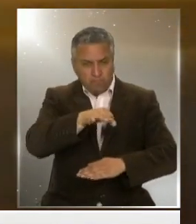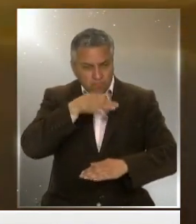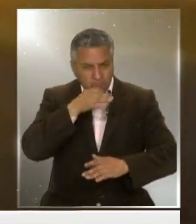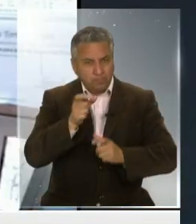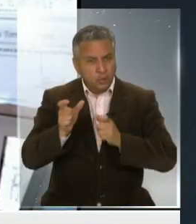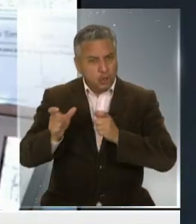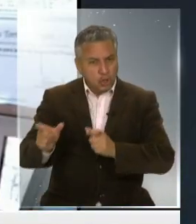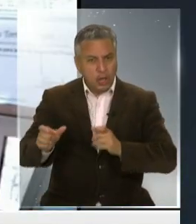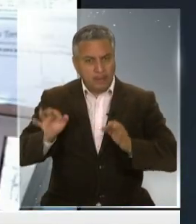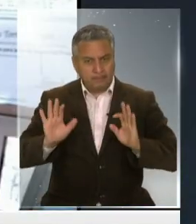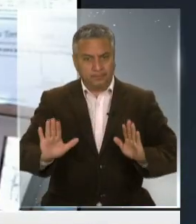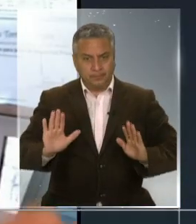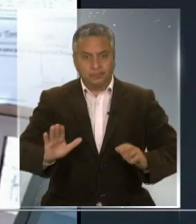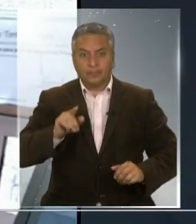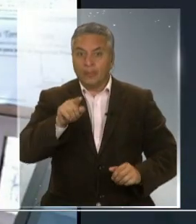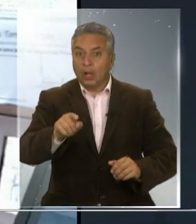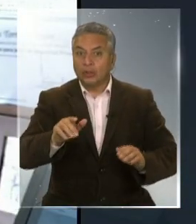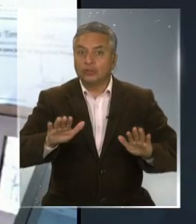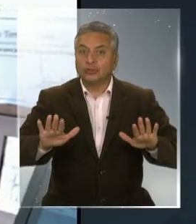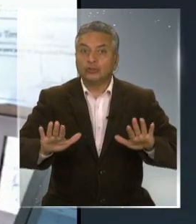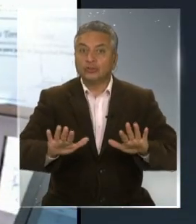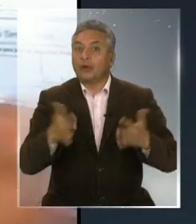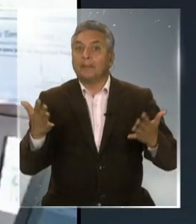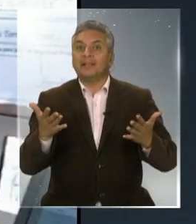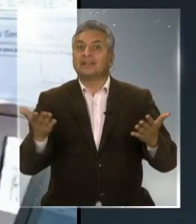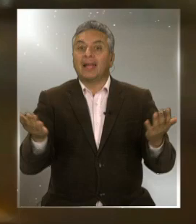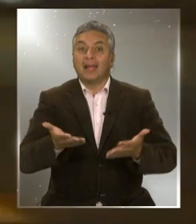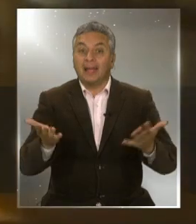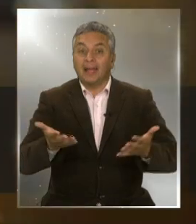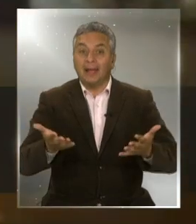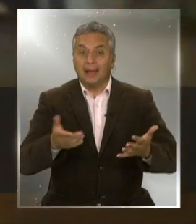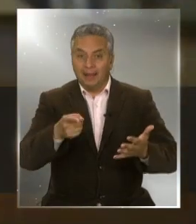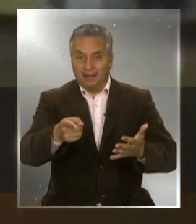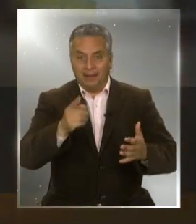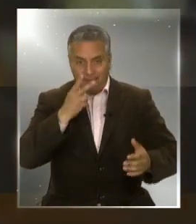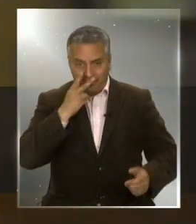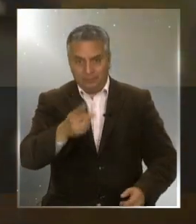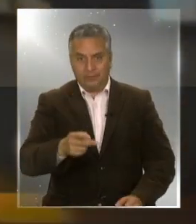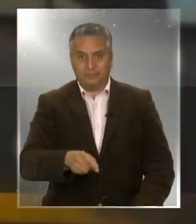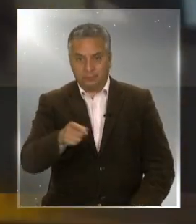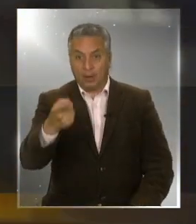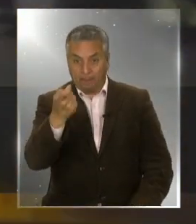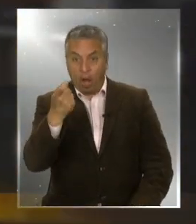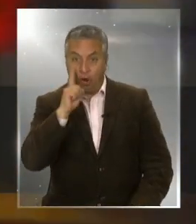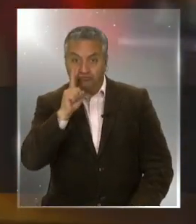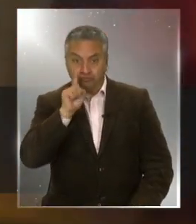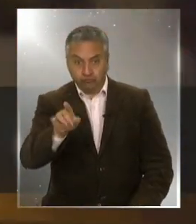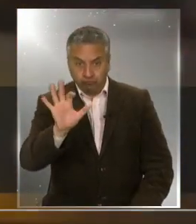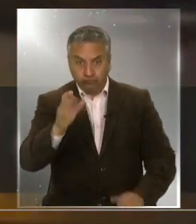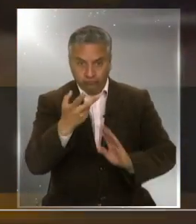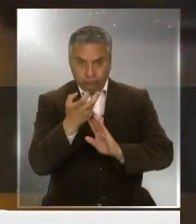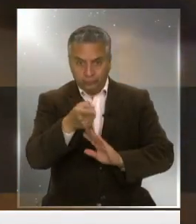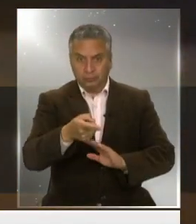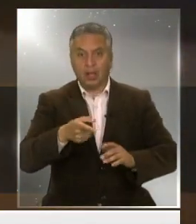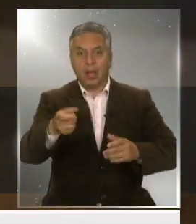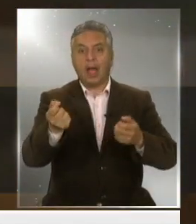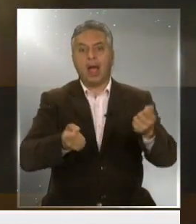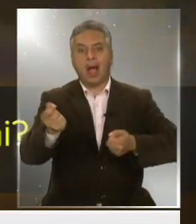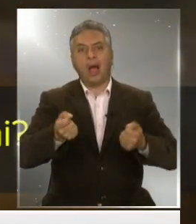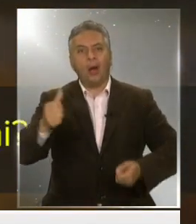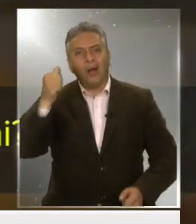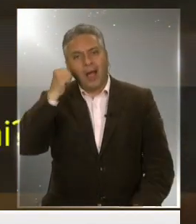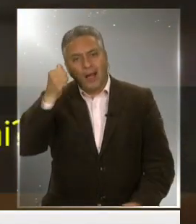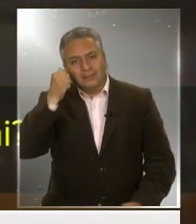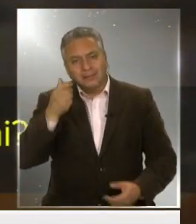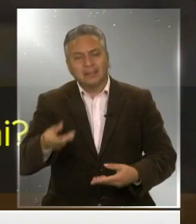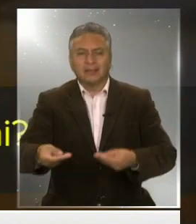la situación. El elemento sorpresa lo invirtió. Mira la pistola que anda. Sí, es legal. El auto me lo pasaron ayer, hermano.